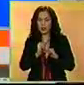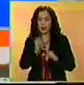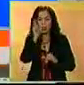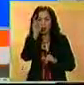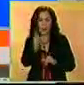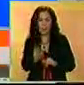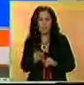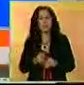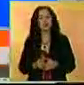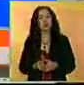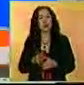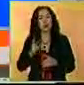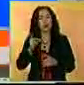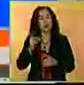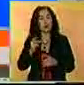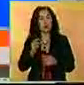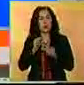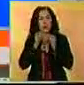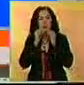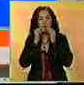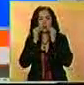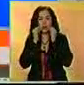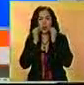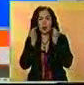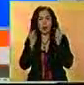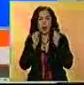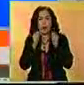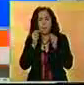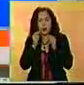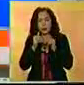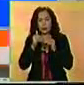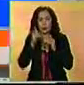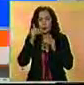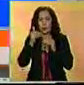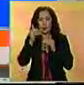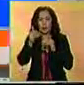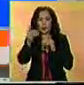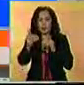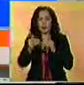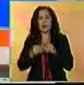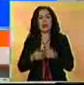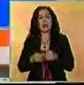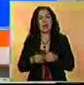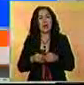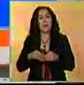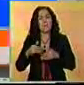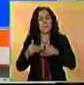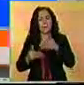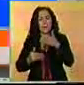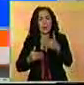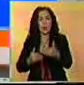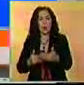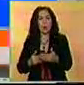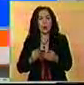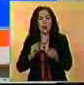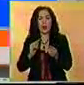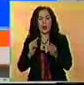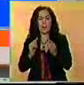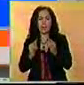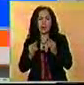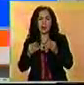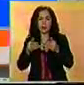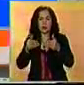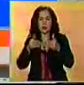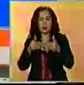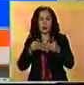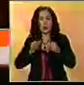paciente se le da el segundo alineador, que se mueve un poquito más, y de esa forma se van cambiando los